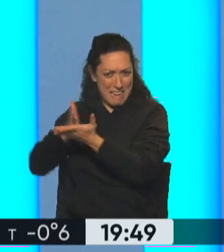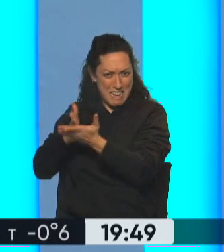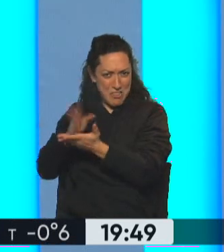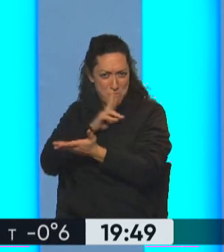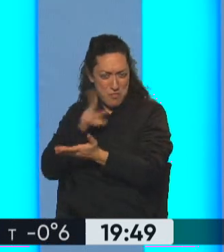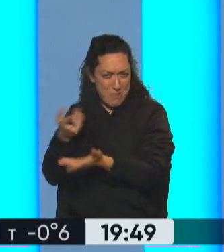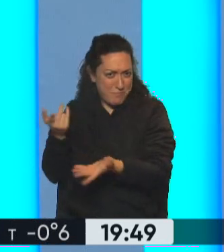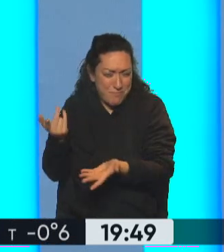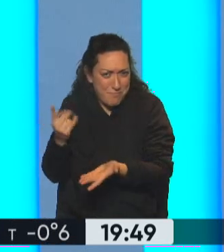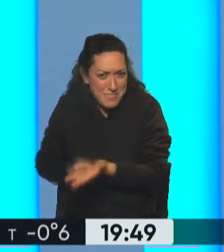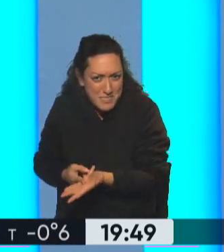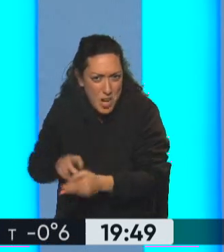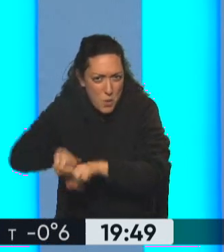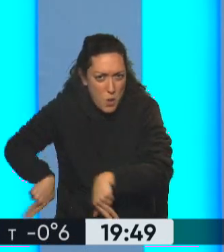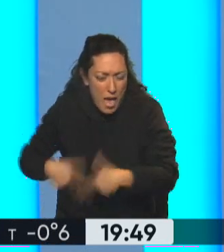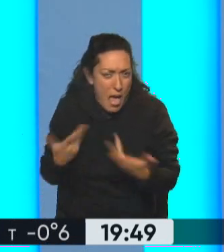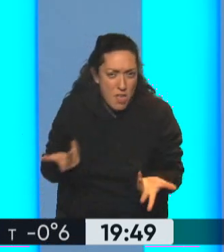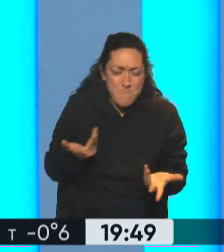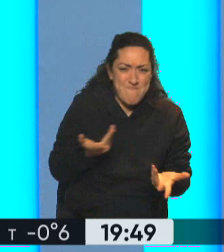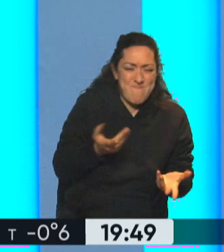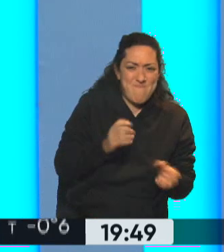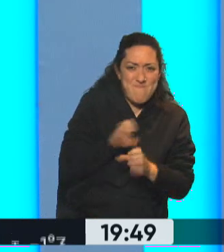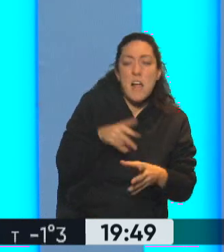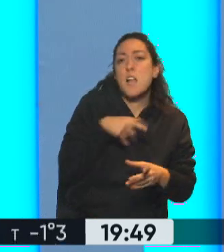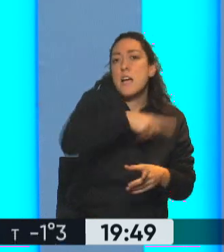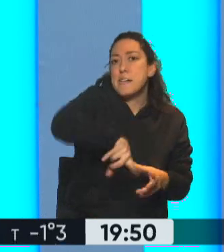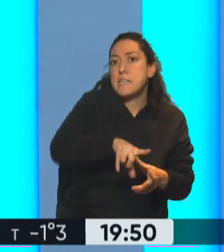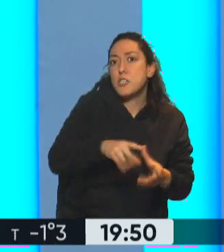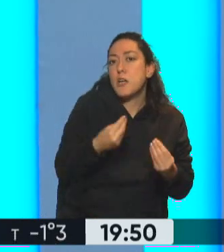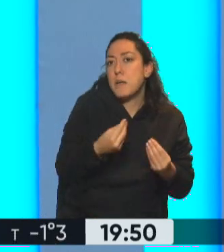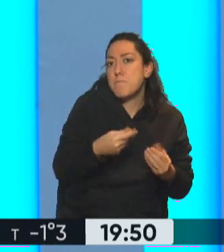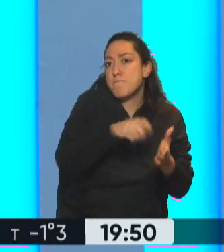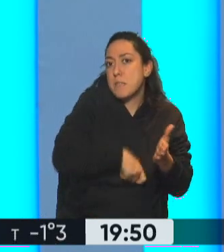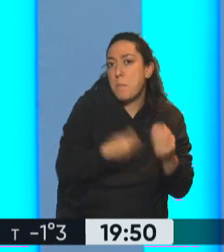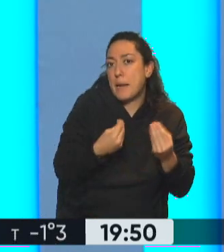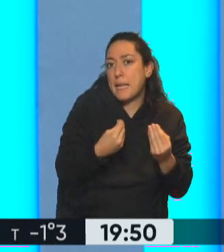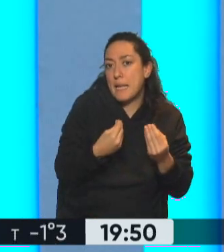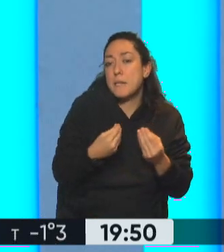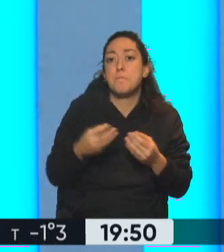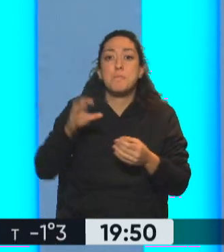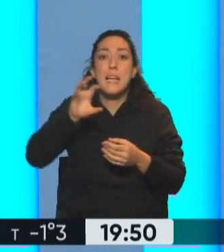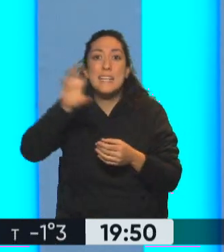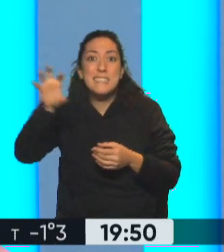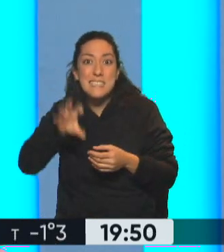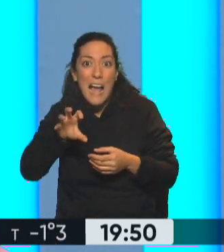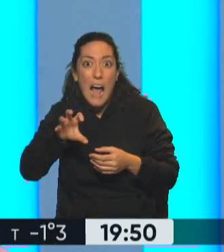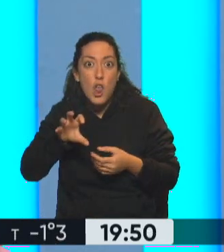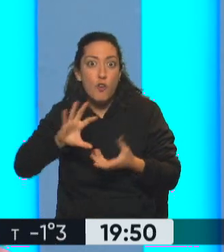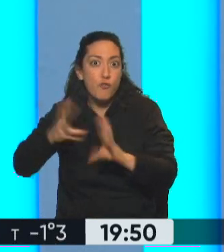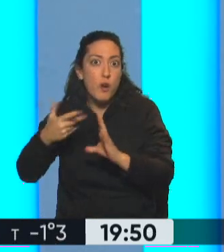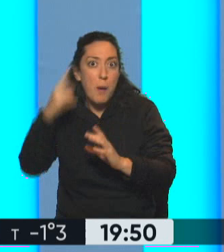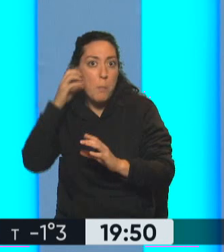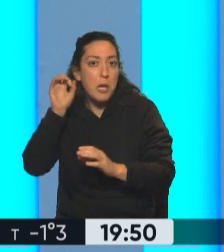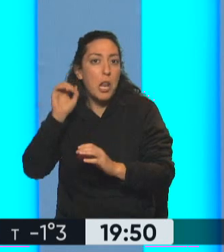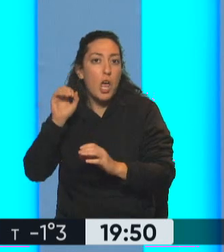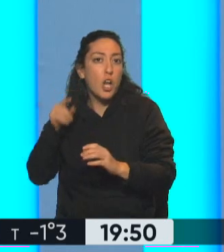por el fallo que fue anulado y que lo que permite básicamente ahora es que los estados más conservadores, bueno, de hecho ya varios lo